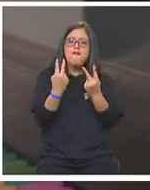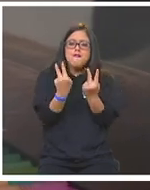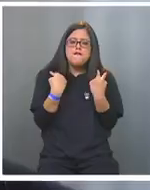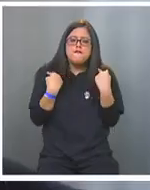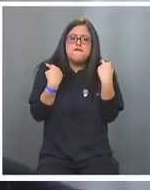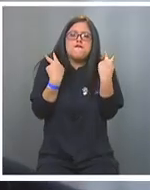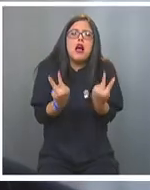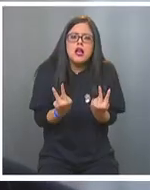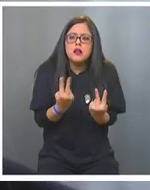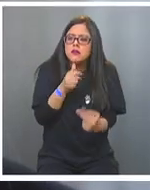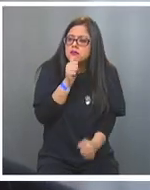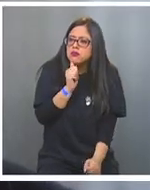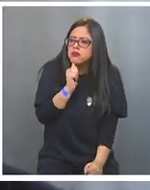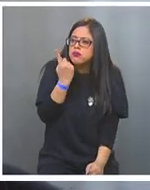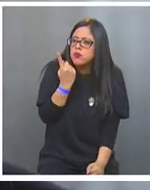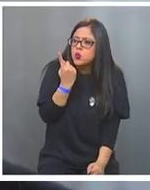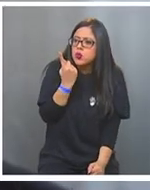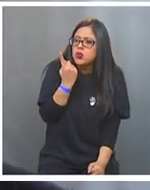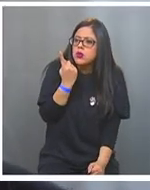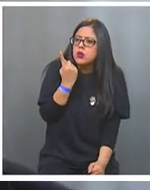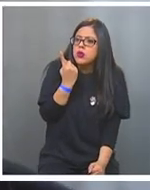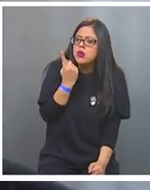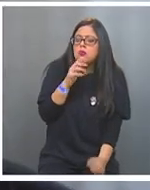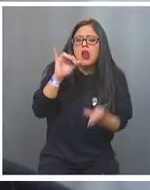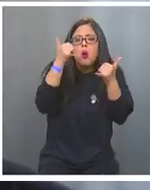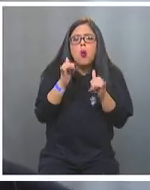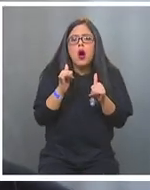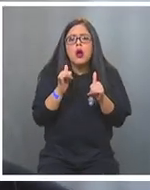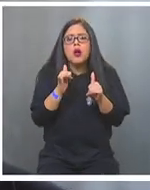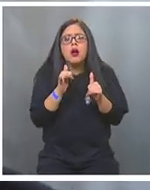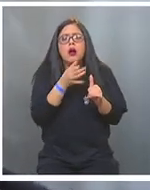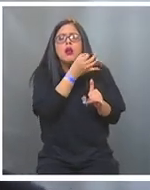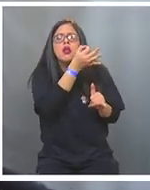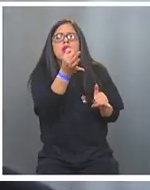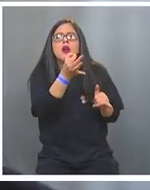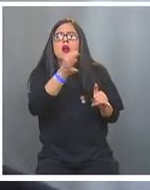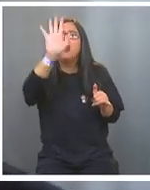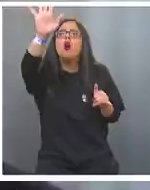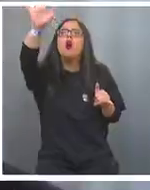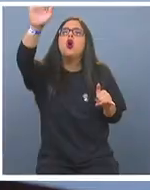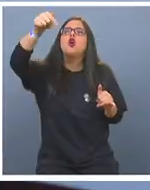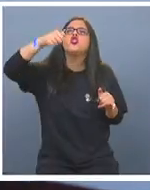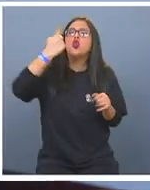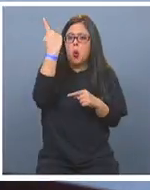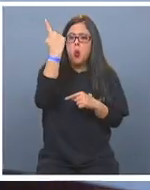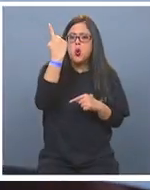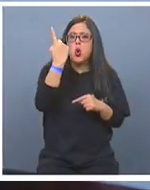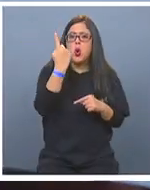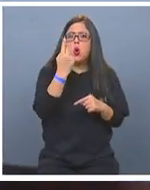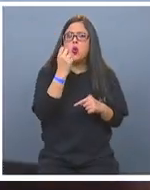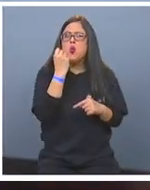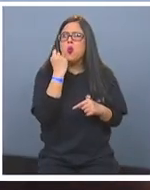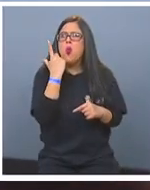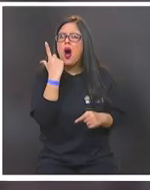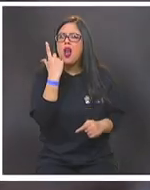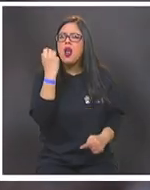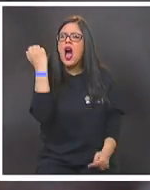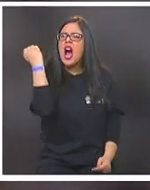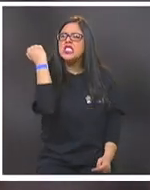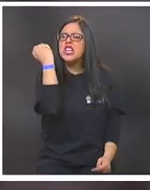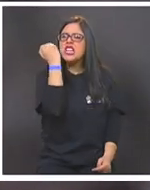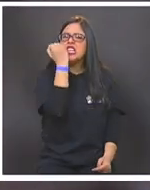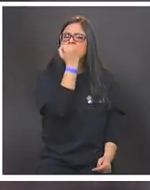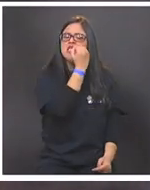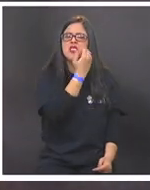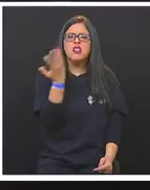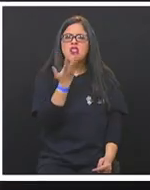jugar. Y él le dijo, yo te tengo uno. Y le dijo, el zanahoria. ¿Qué héroe se trata? El zanahoria, el que